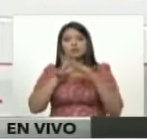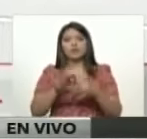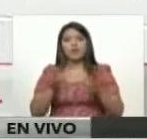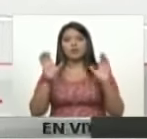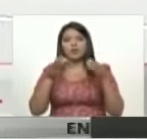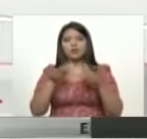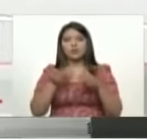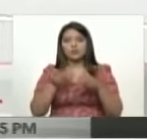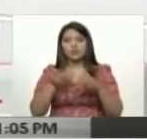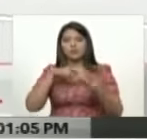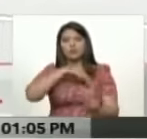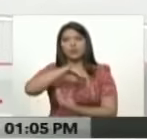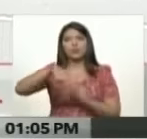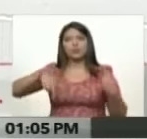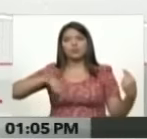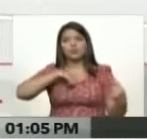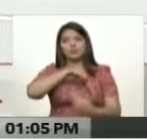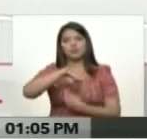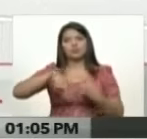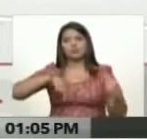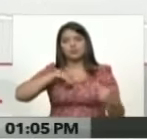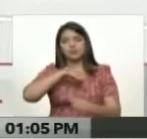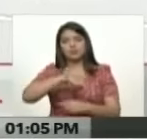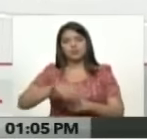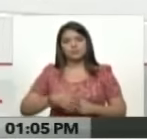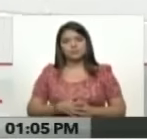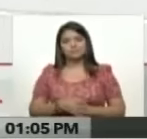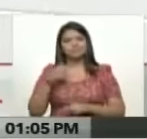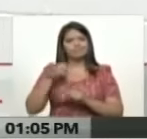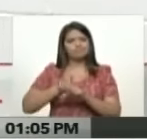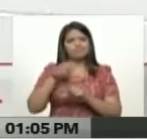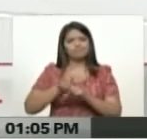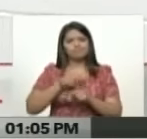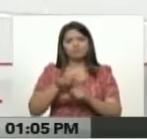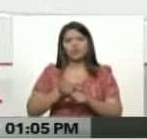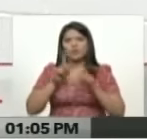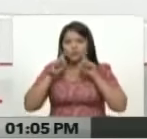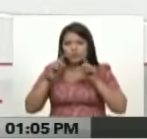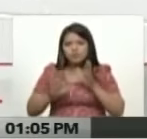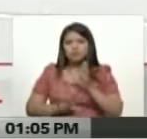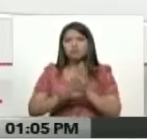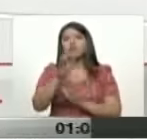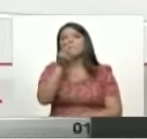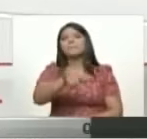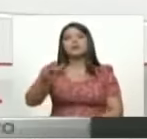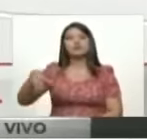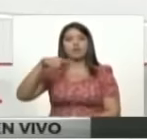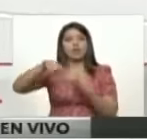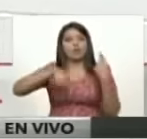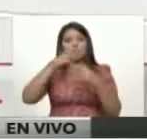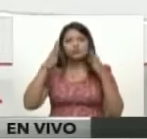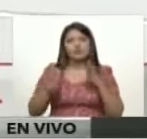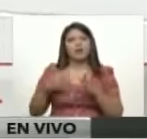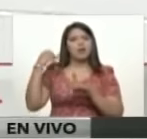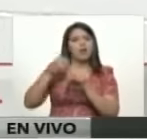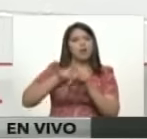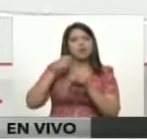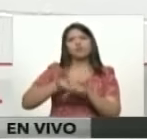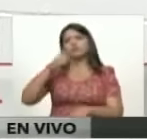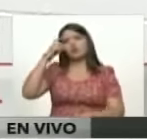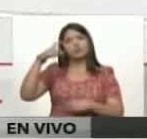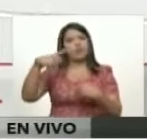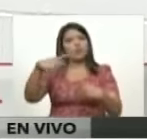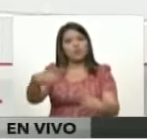movimiento revolucionario que forjará cuadros políticos curtidos en la lucha diaria a